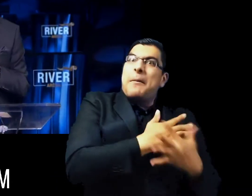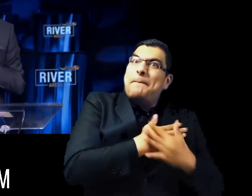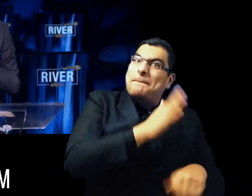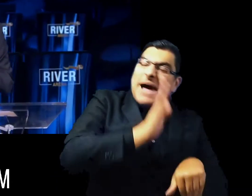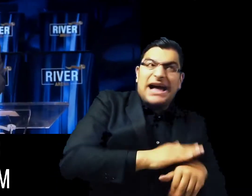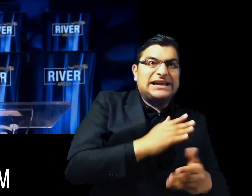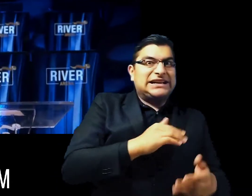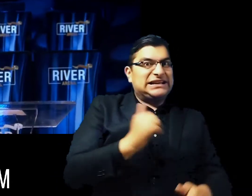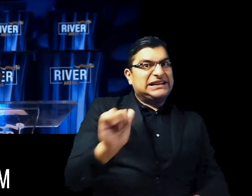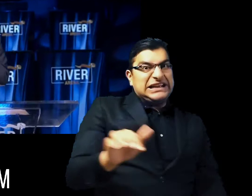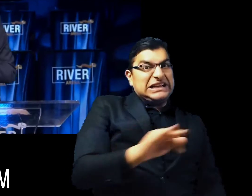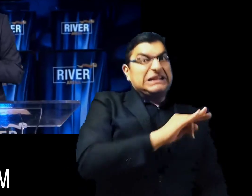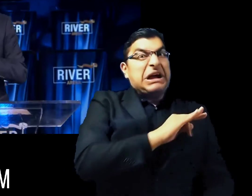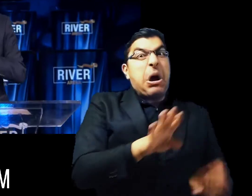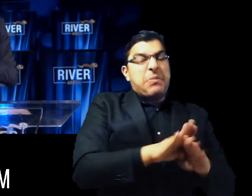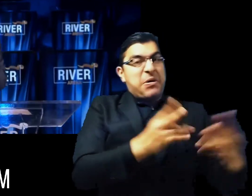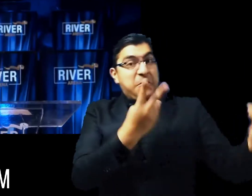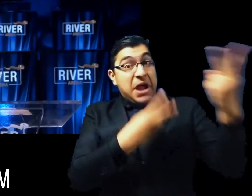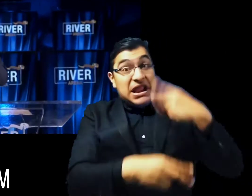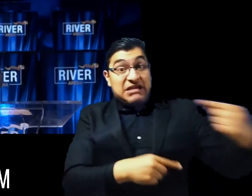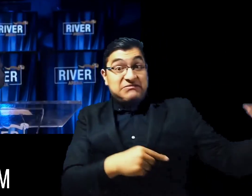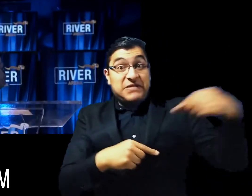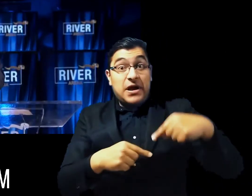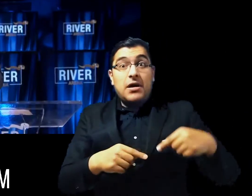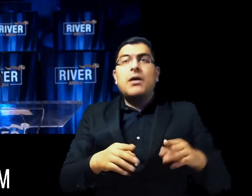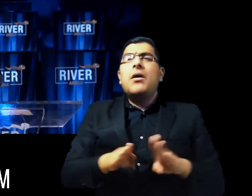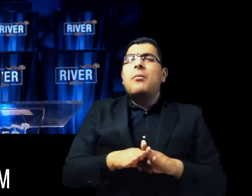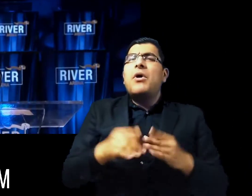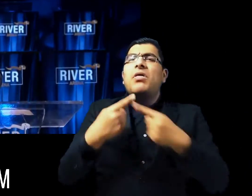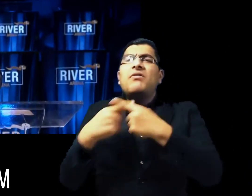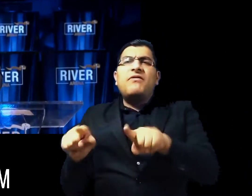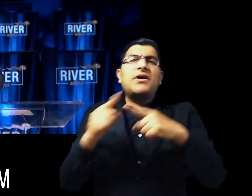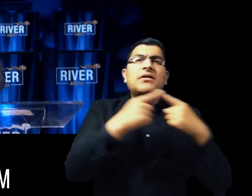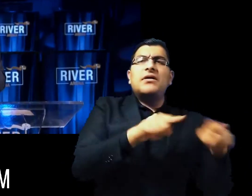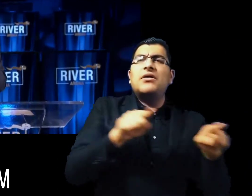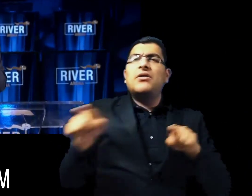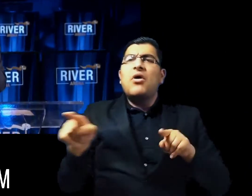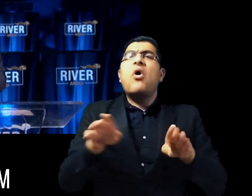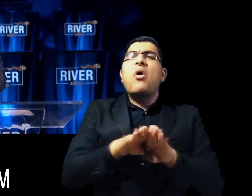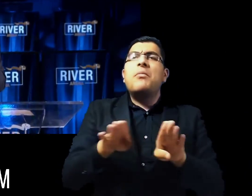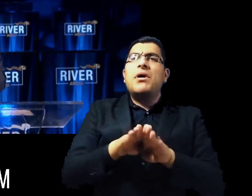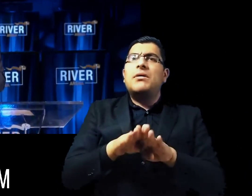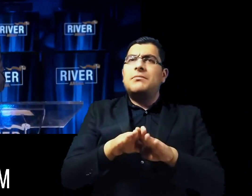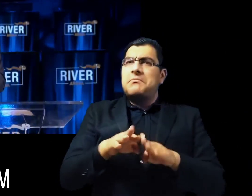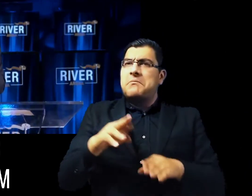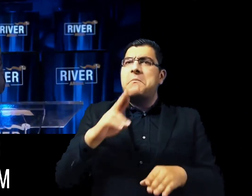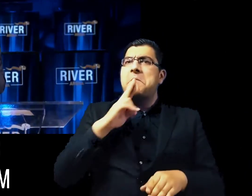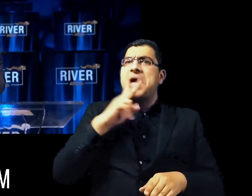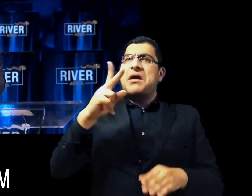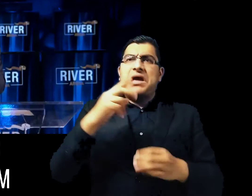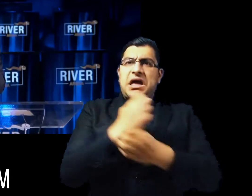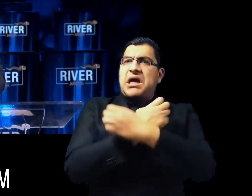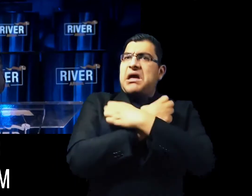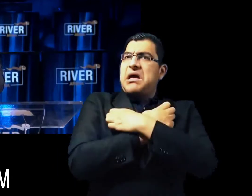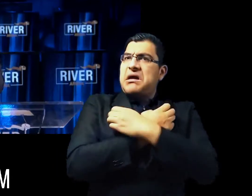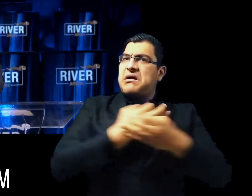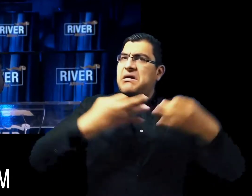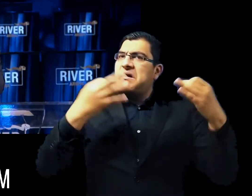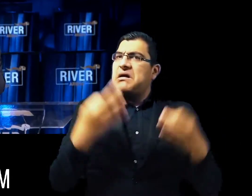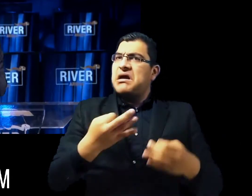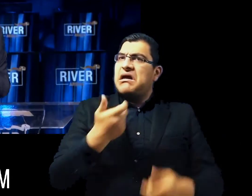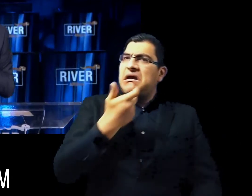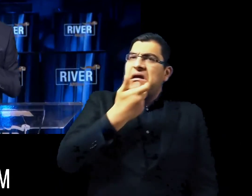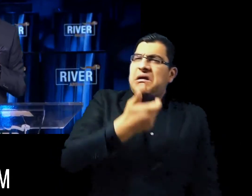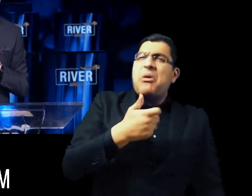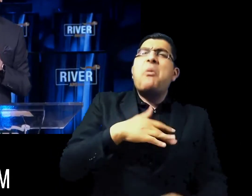se explica la diferencia entre los dos? ¿Práctica? ¿Educación?